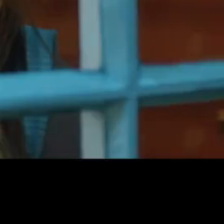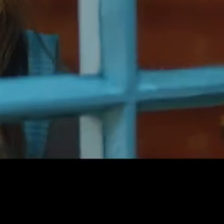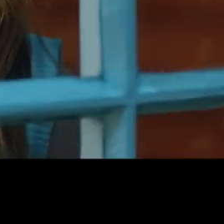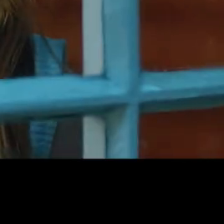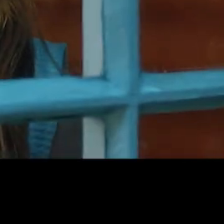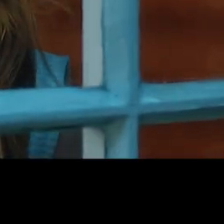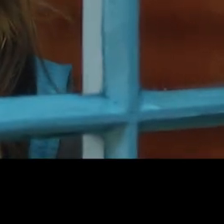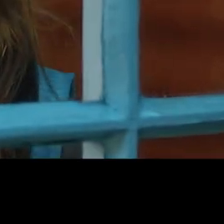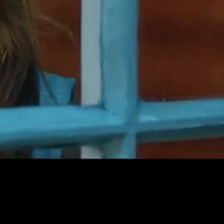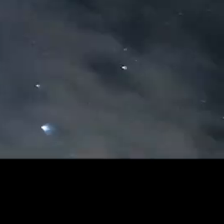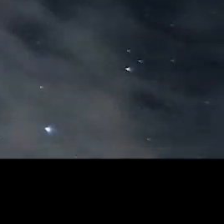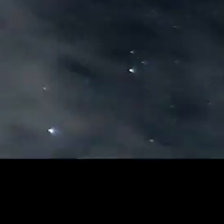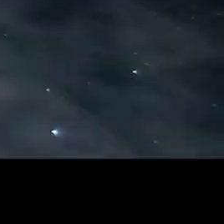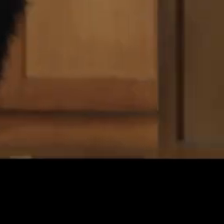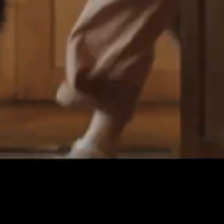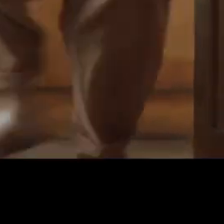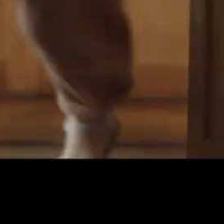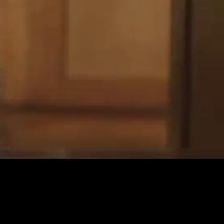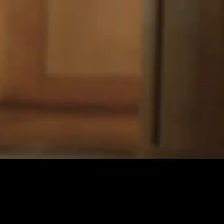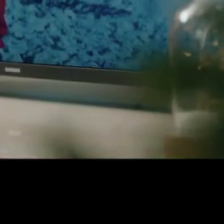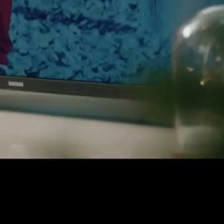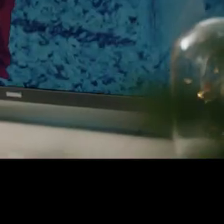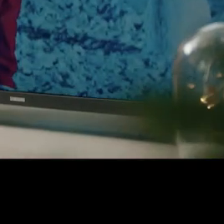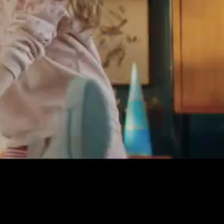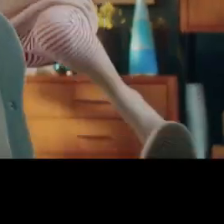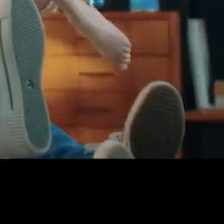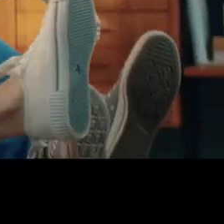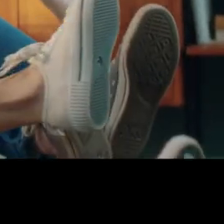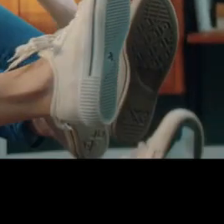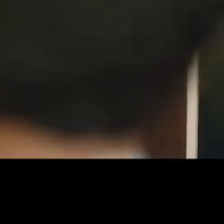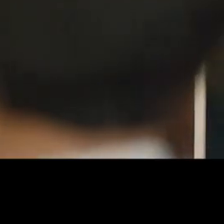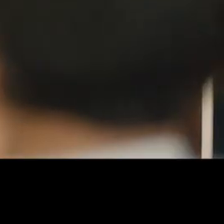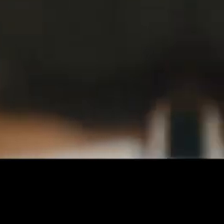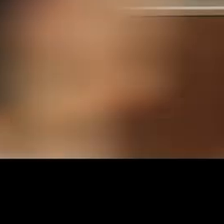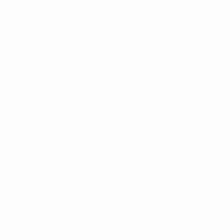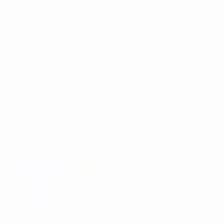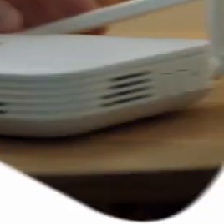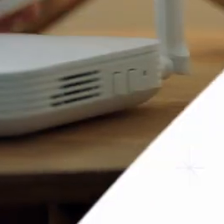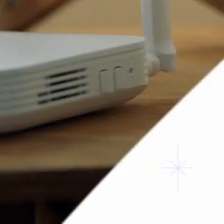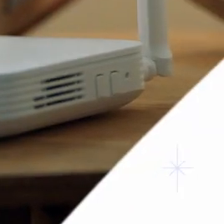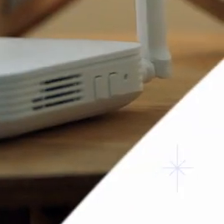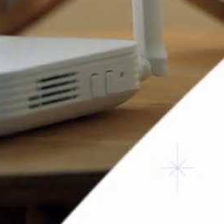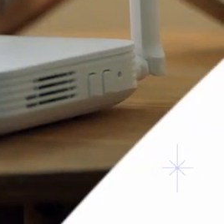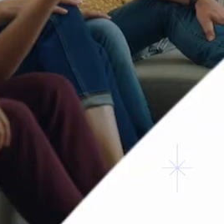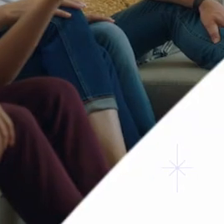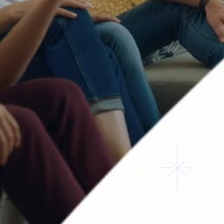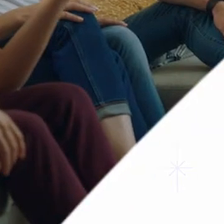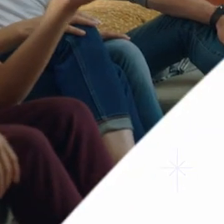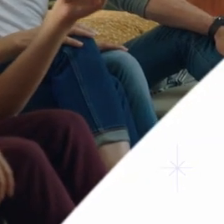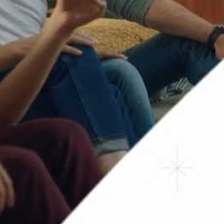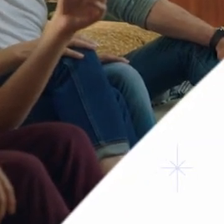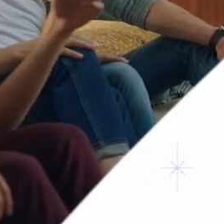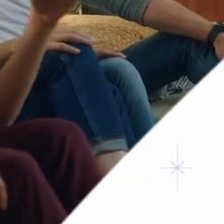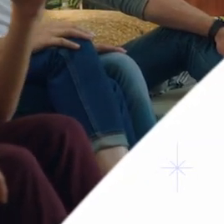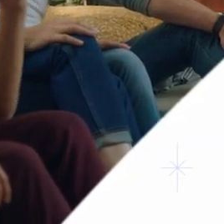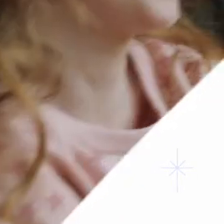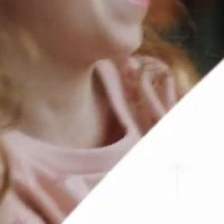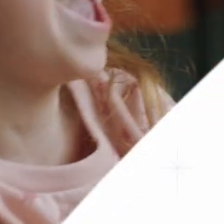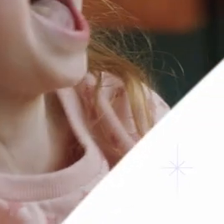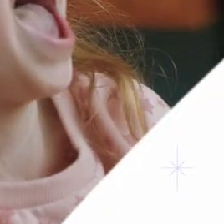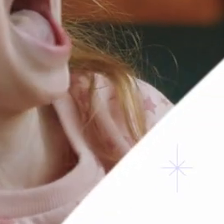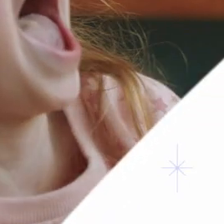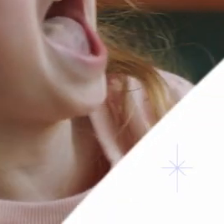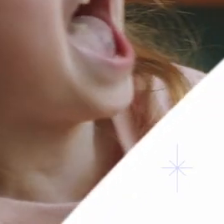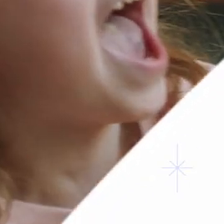Navidad, Entel trae una feliz conexión para todos. Regala la fibra más confiable para tu hogar a un precio increíble. Desde 500 megas por